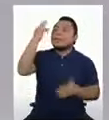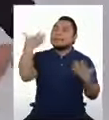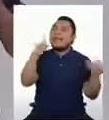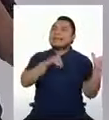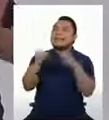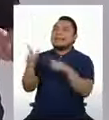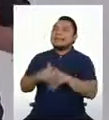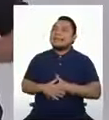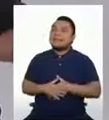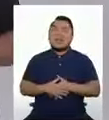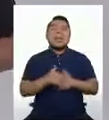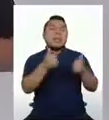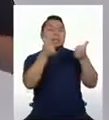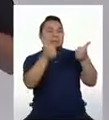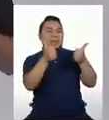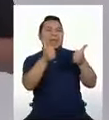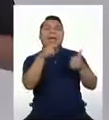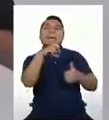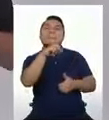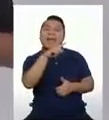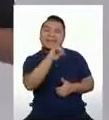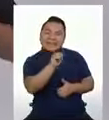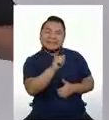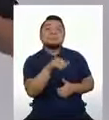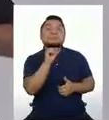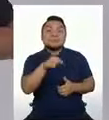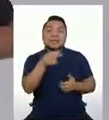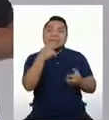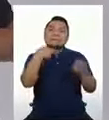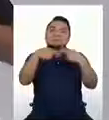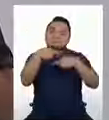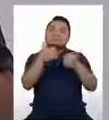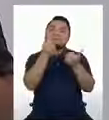estamos listos. Bien, Patti. Bienvenidos